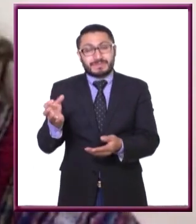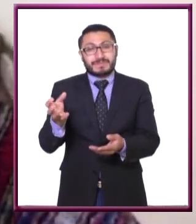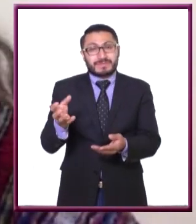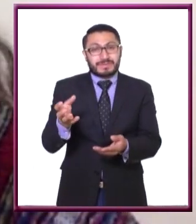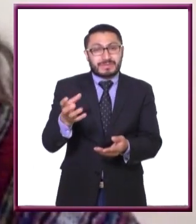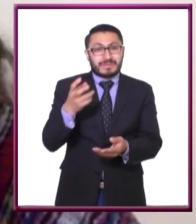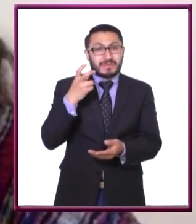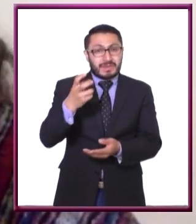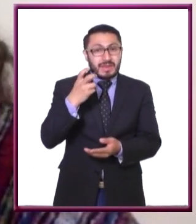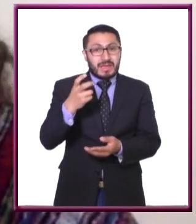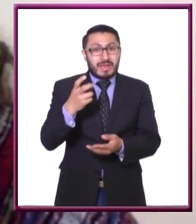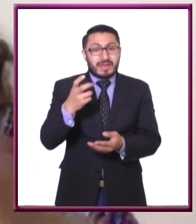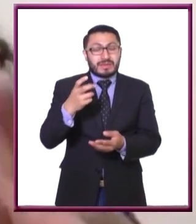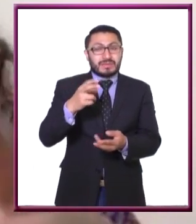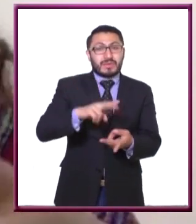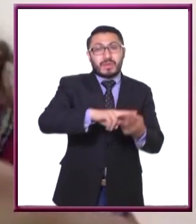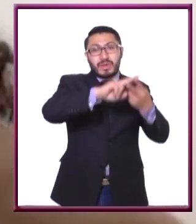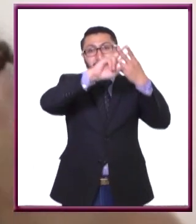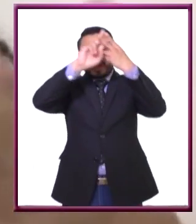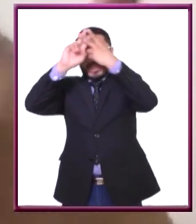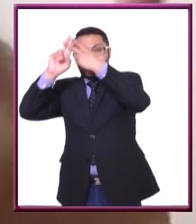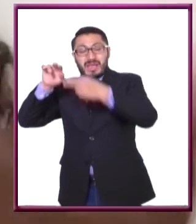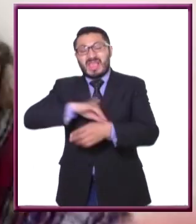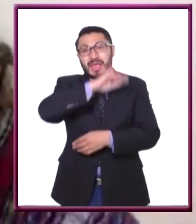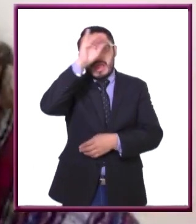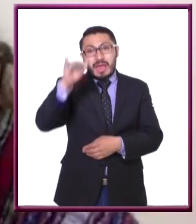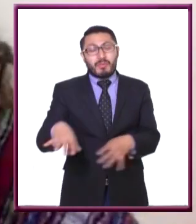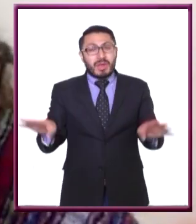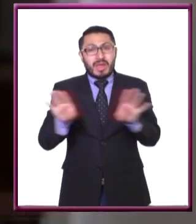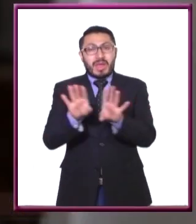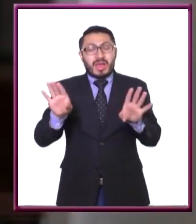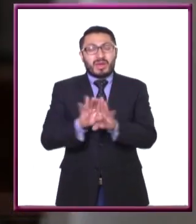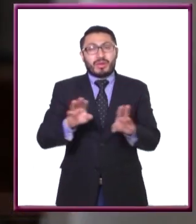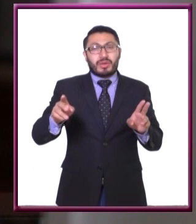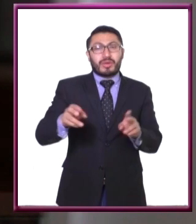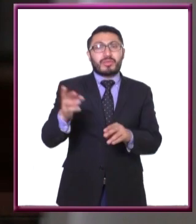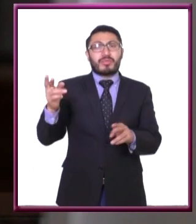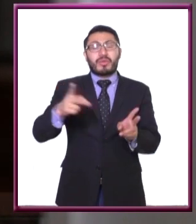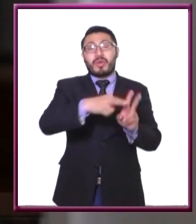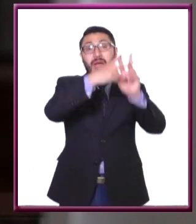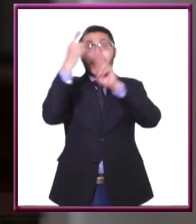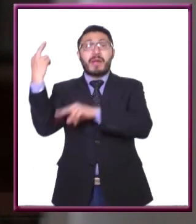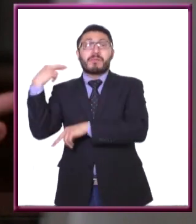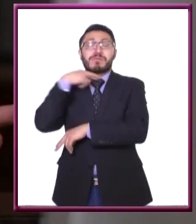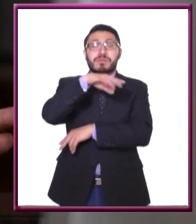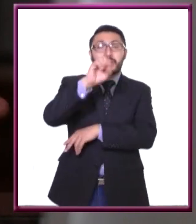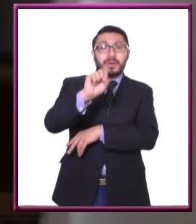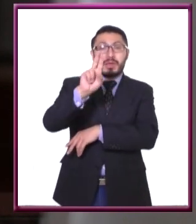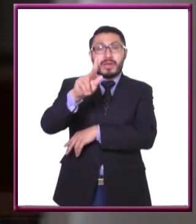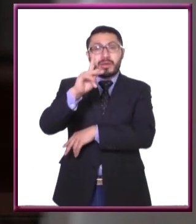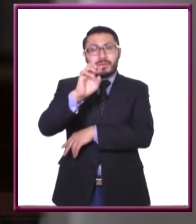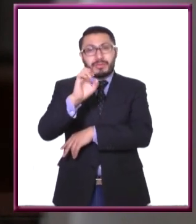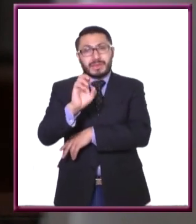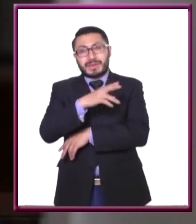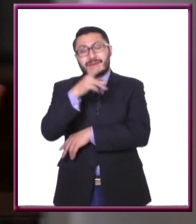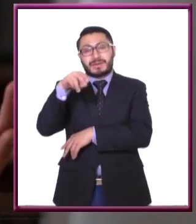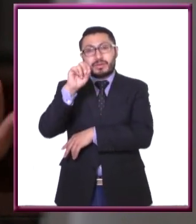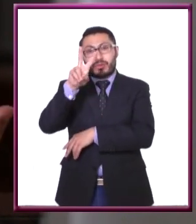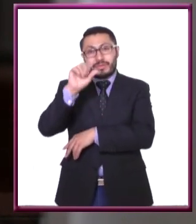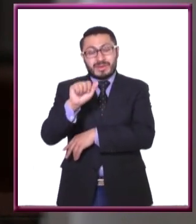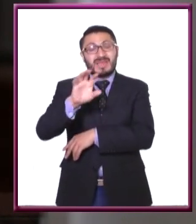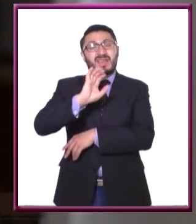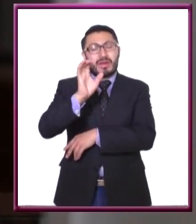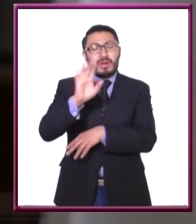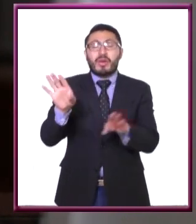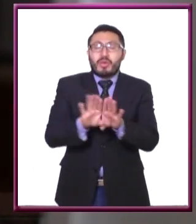estos eventos cataclísmicos de las muertes de las estrellas, como las explosiones de supernova. Qué interesante. ¿Cuándo se generan los destellos o